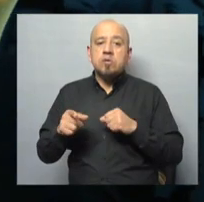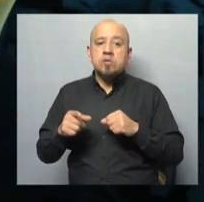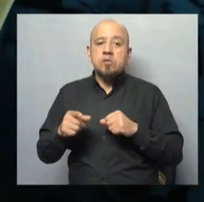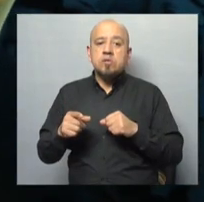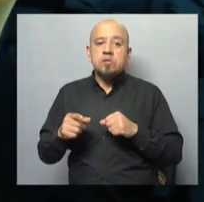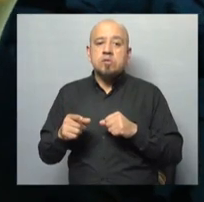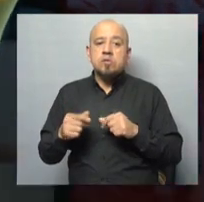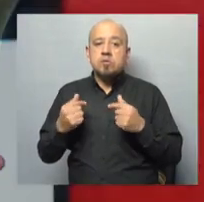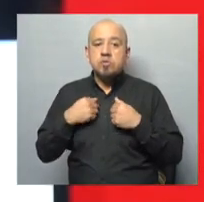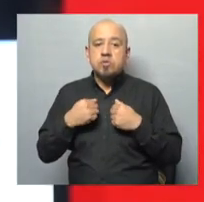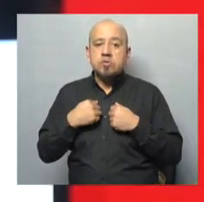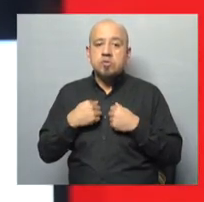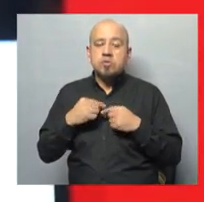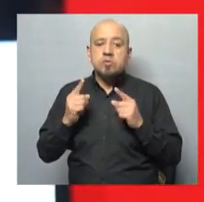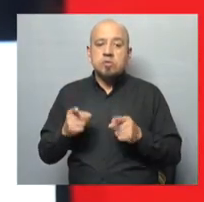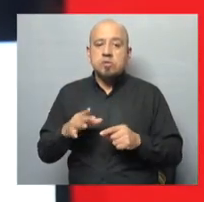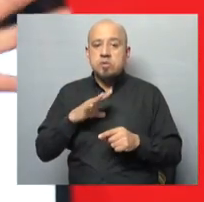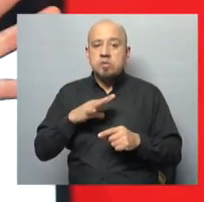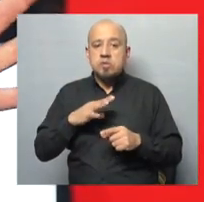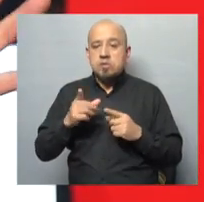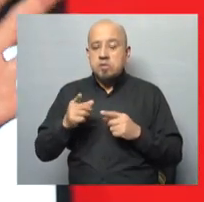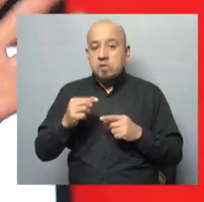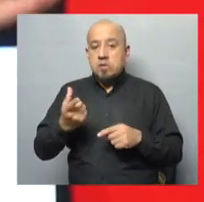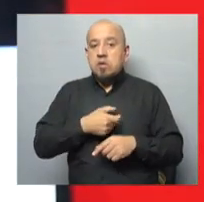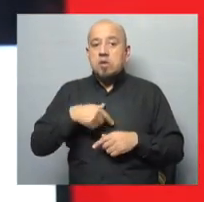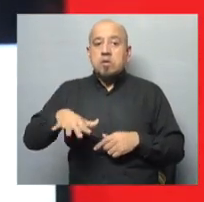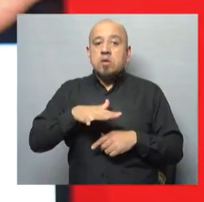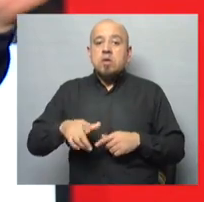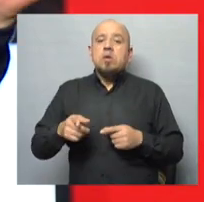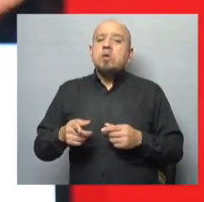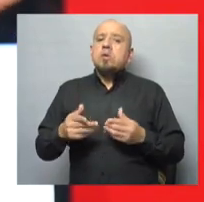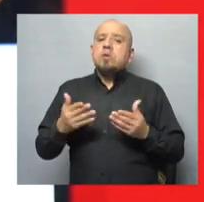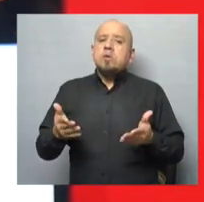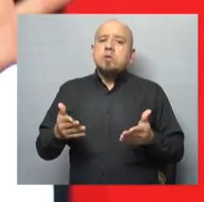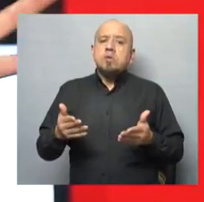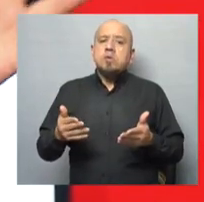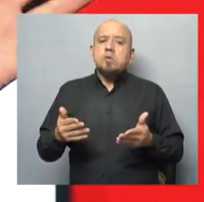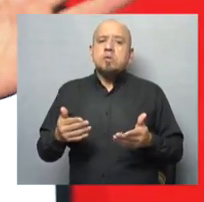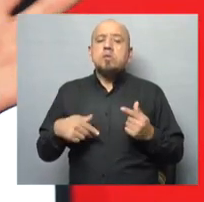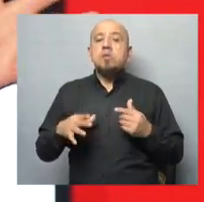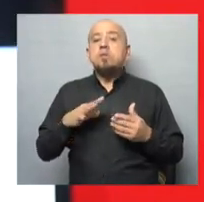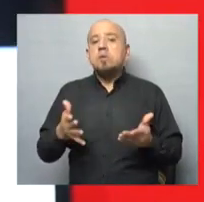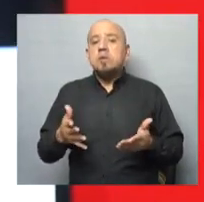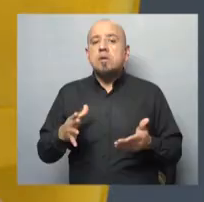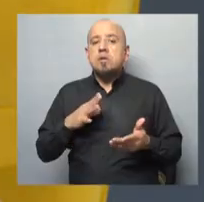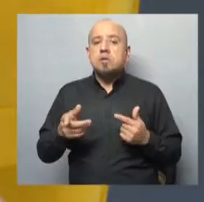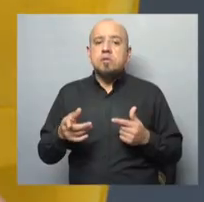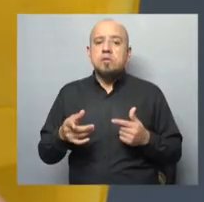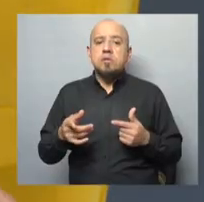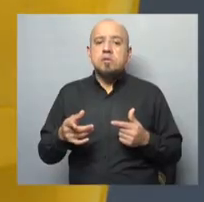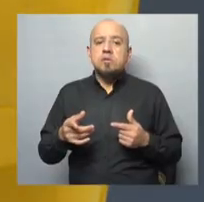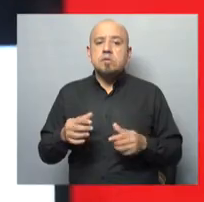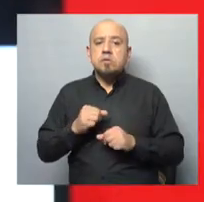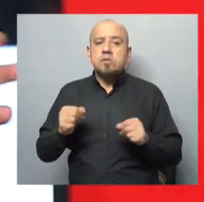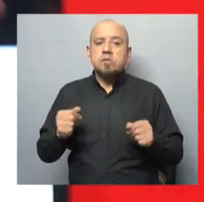que nosotros tenemos que mirar un poco a la sociedad de agradecido que les estamos dando quiero decir capaces en